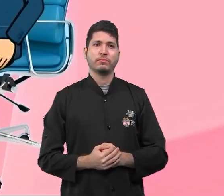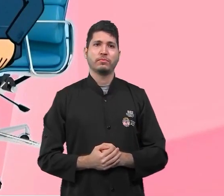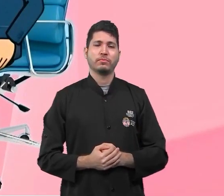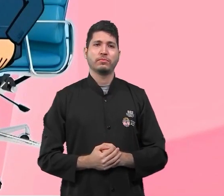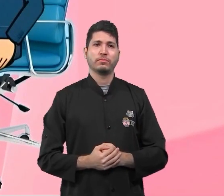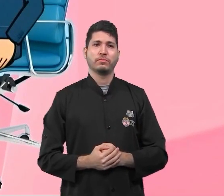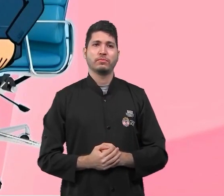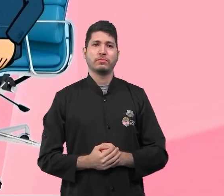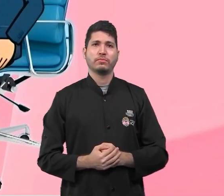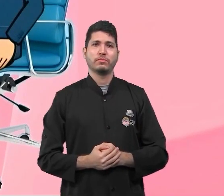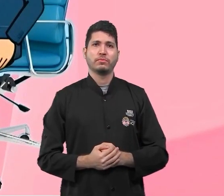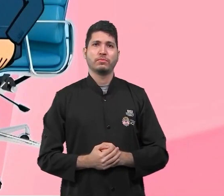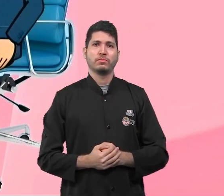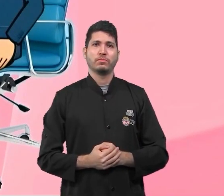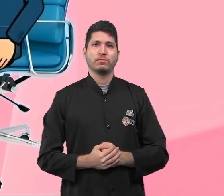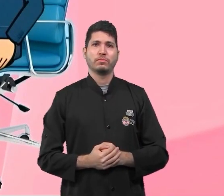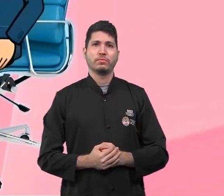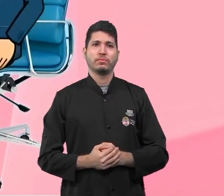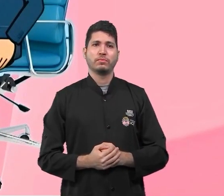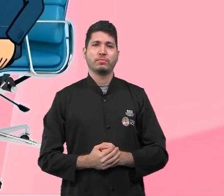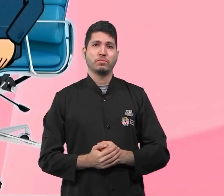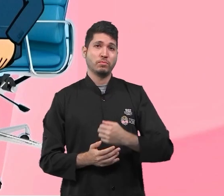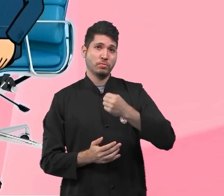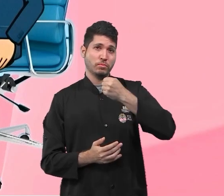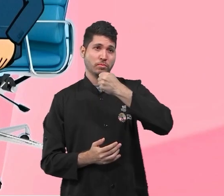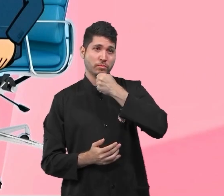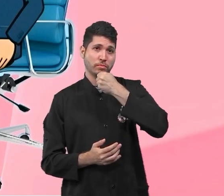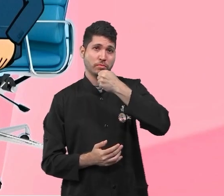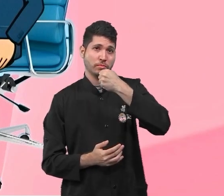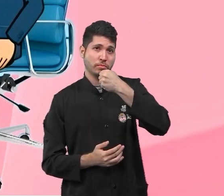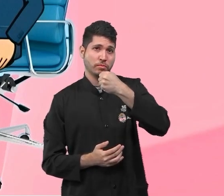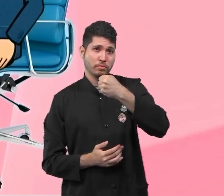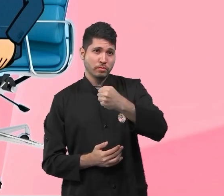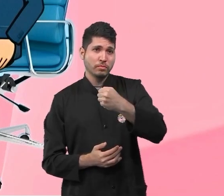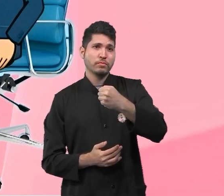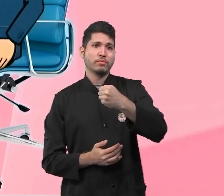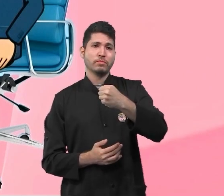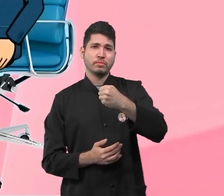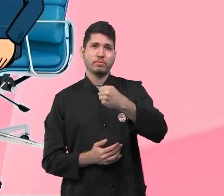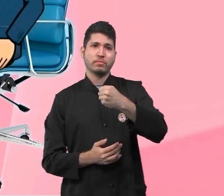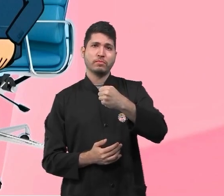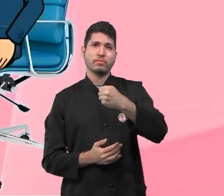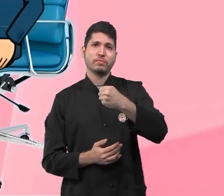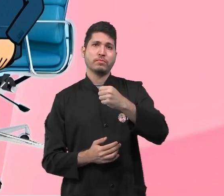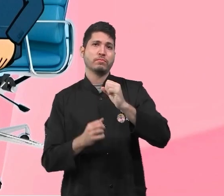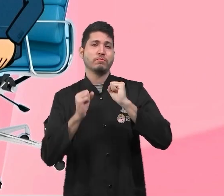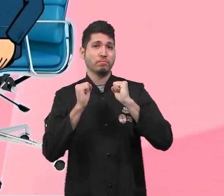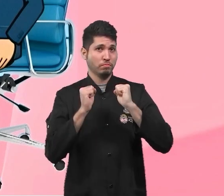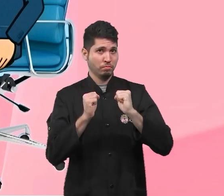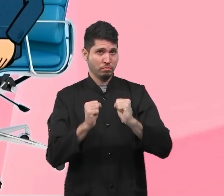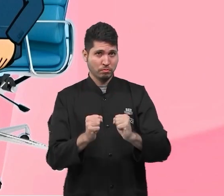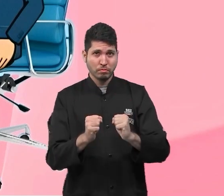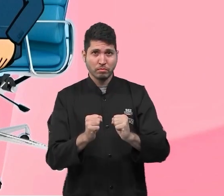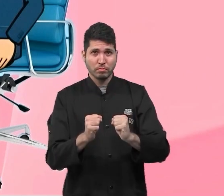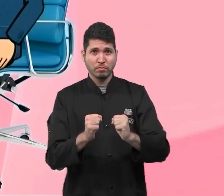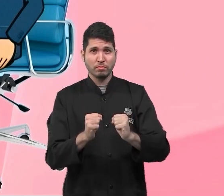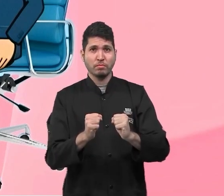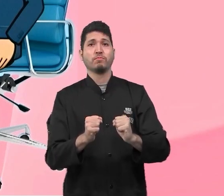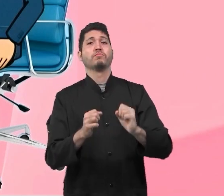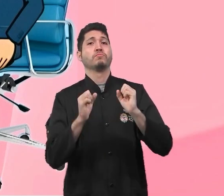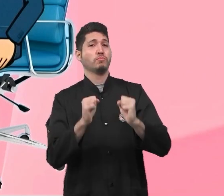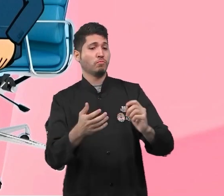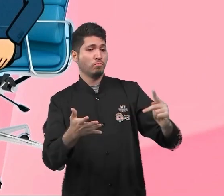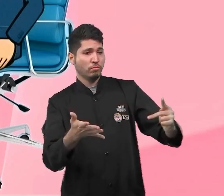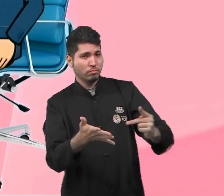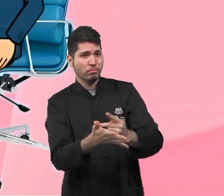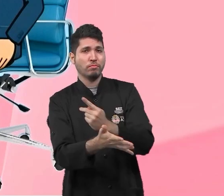y ahí tenemos también la entrevista. La entrevista puede ser o puede ocurrir de